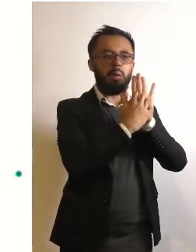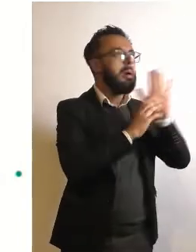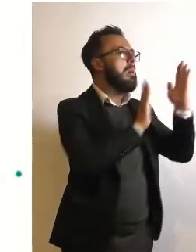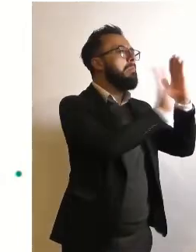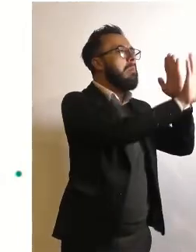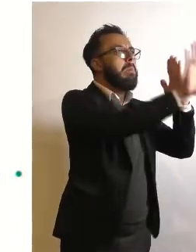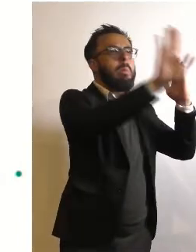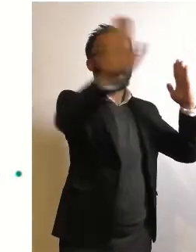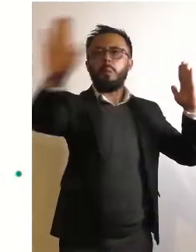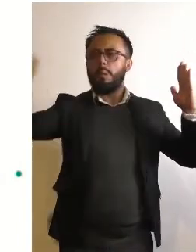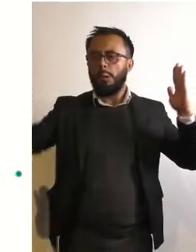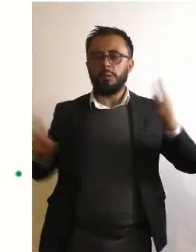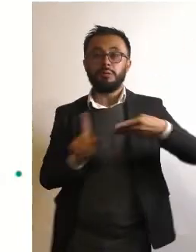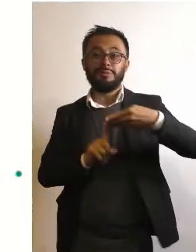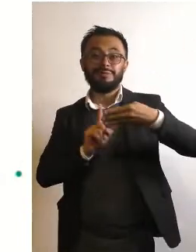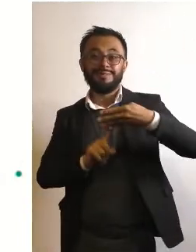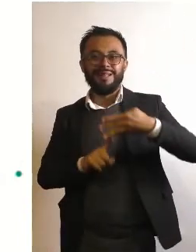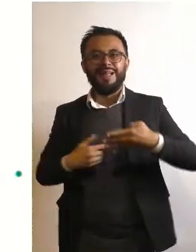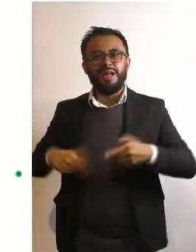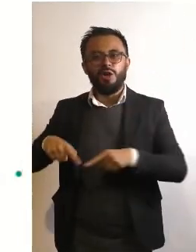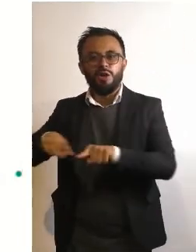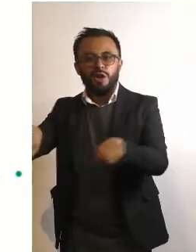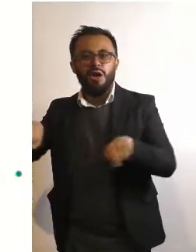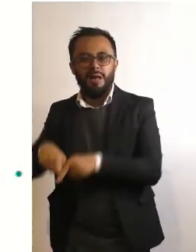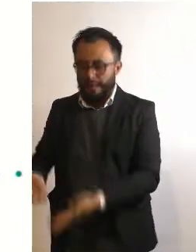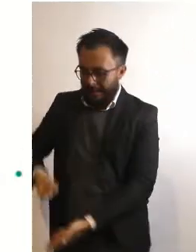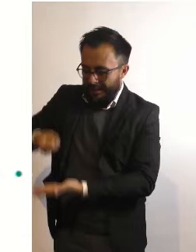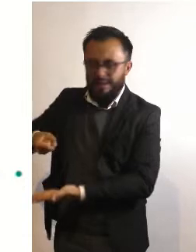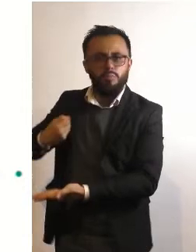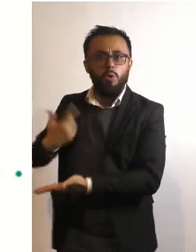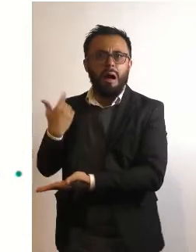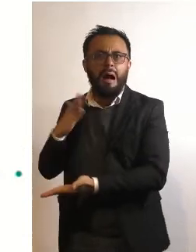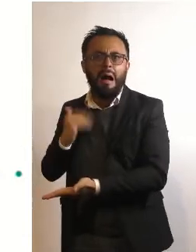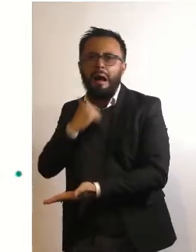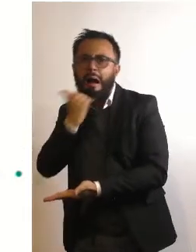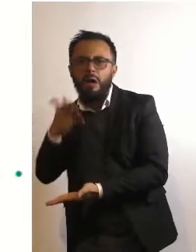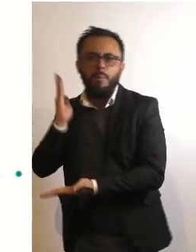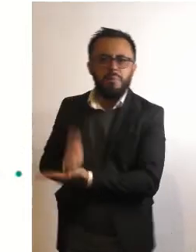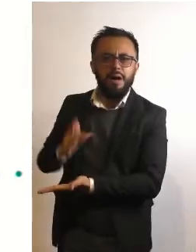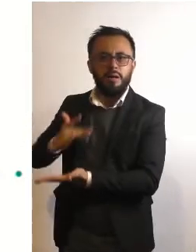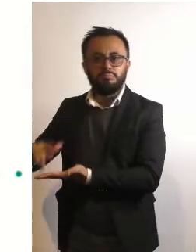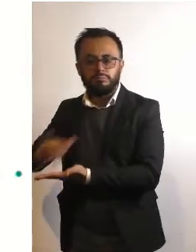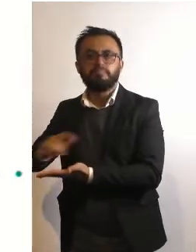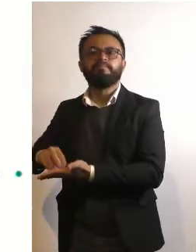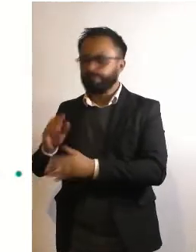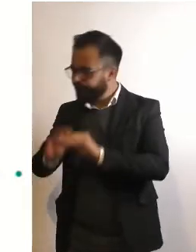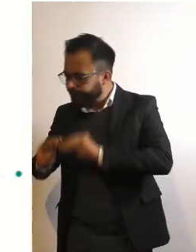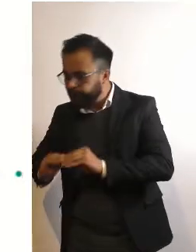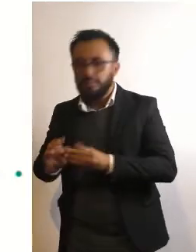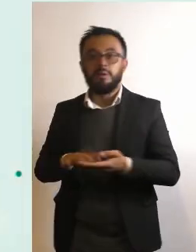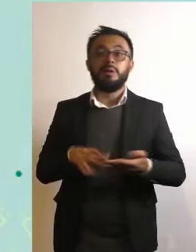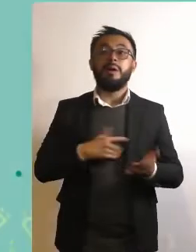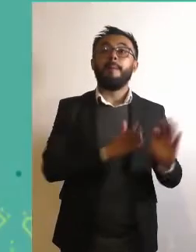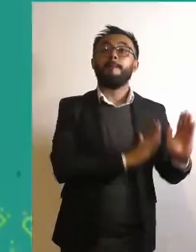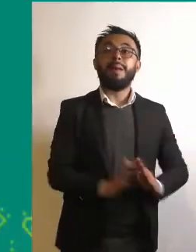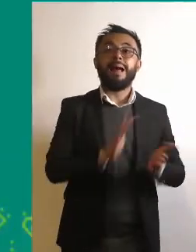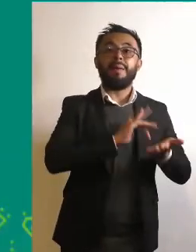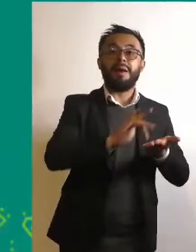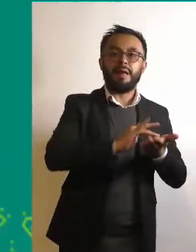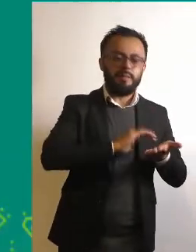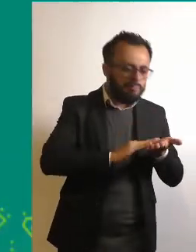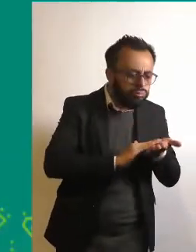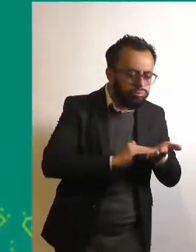emergencias, y se actualizaron los planes de emergencias de igual forma. Siguiente.